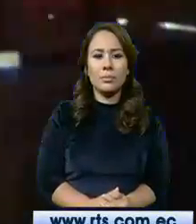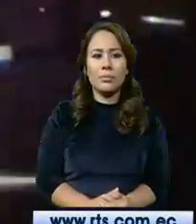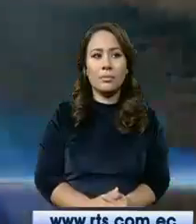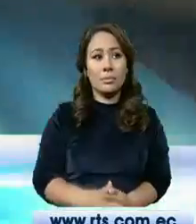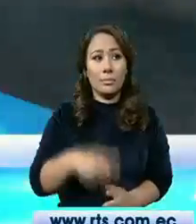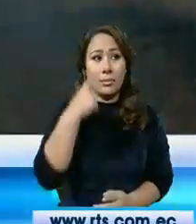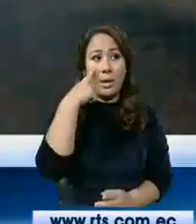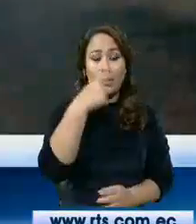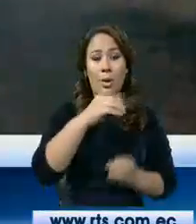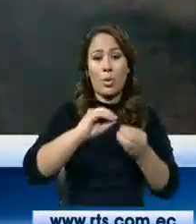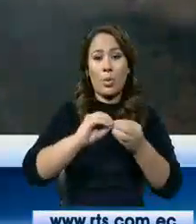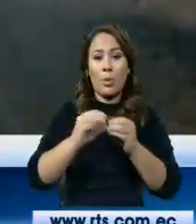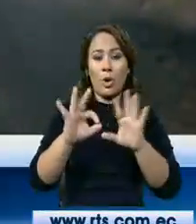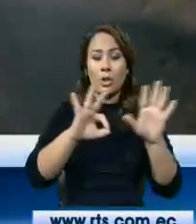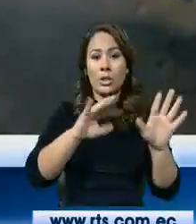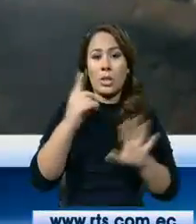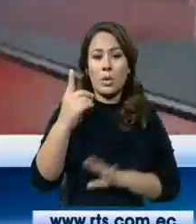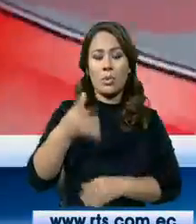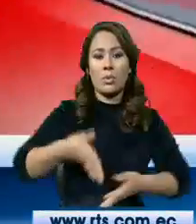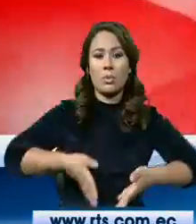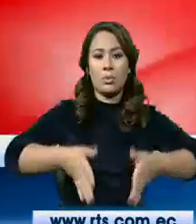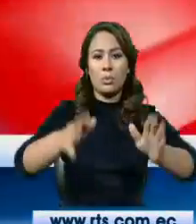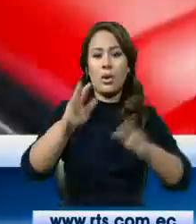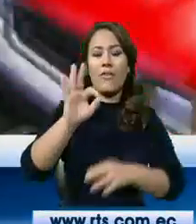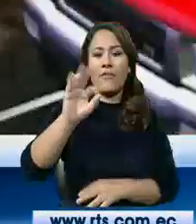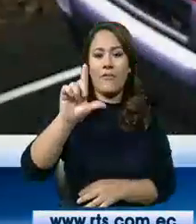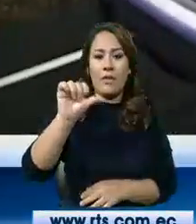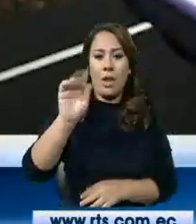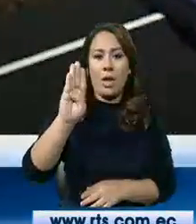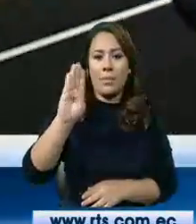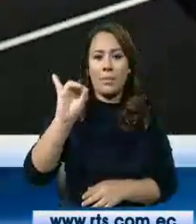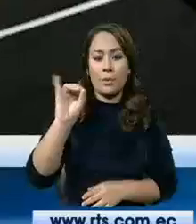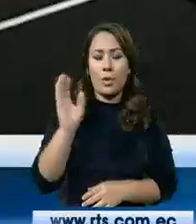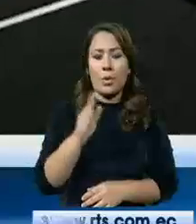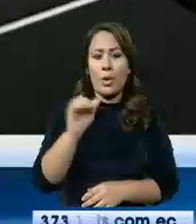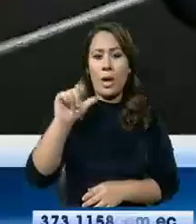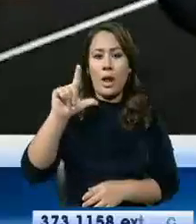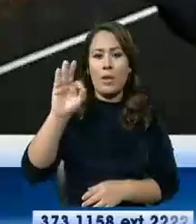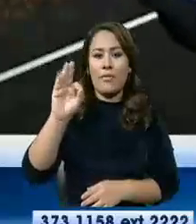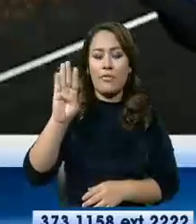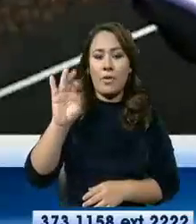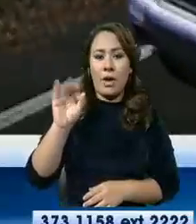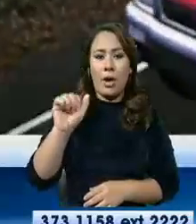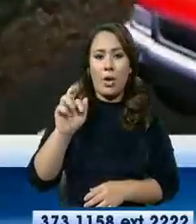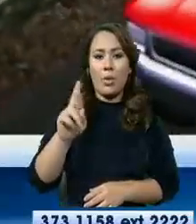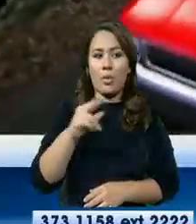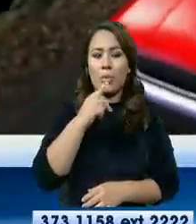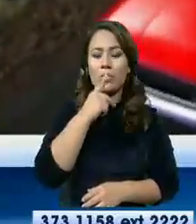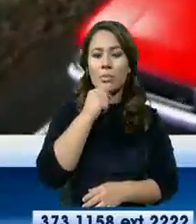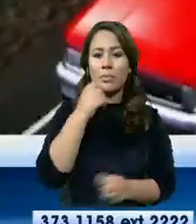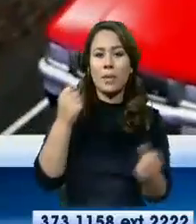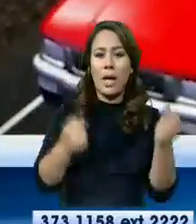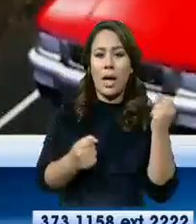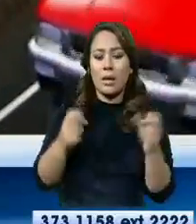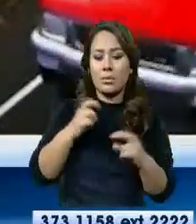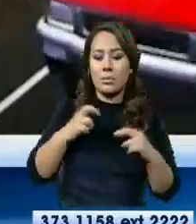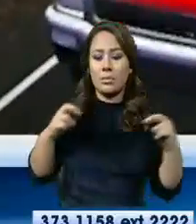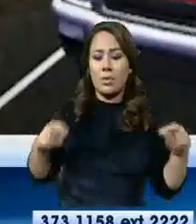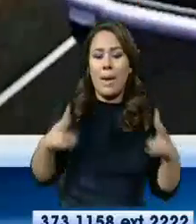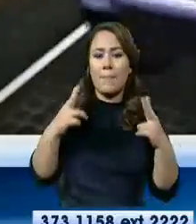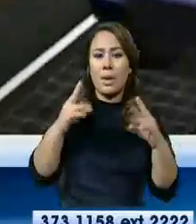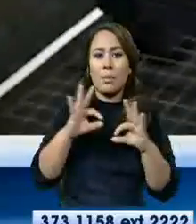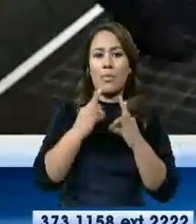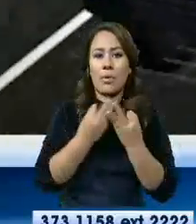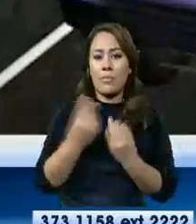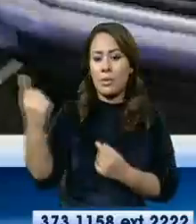Ocurrió en el kilómetro 81 de la vía Flavio Alfaro del Carmen en la provincia de Manabí. Una camioneta con 6 personas, todos miembros de una misma familia,